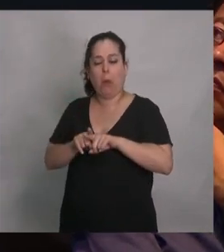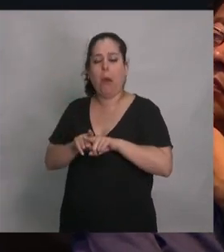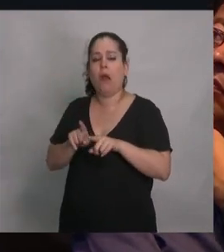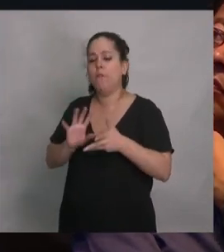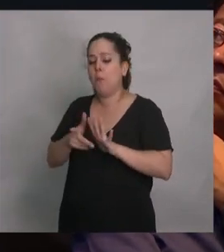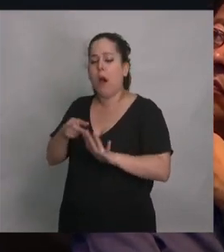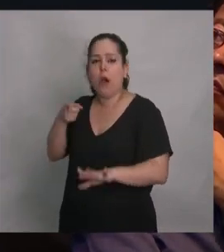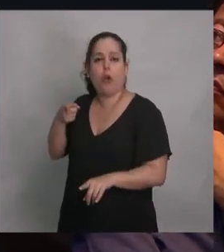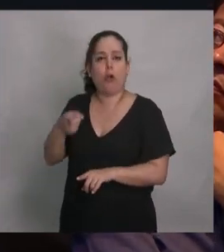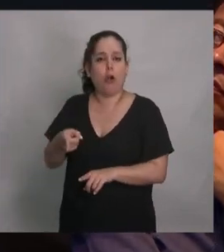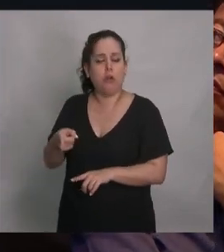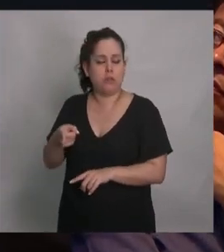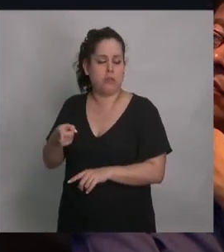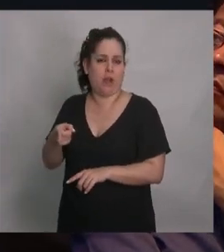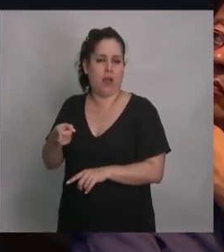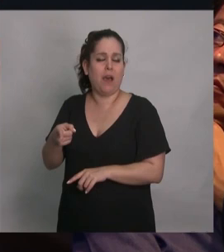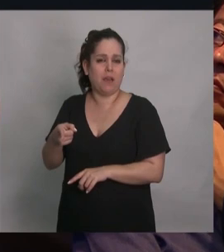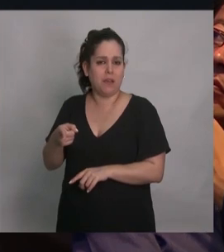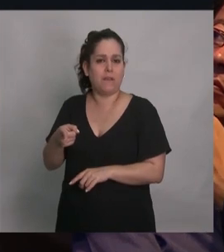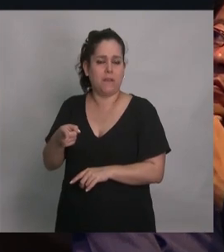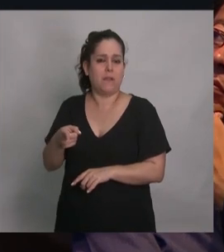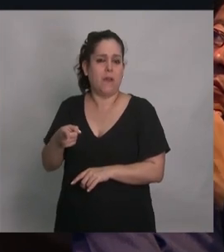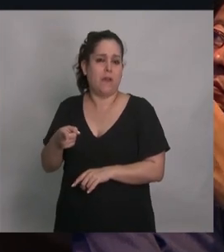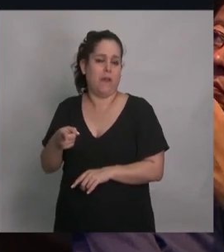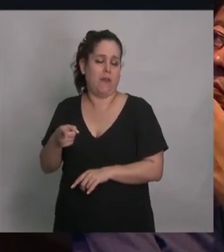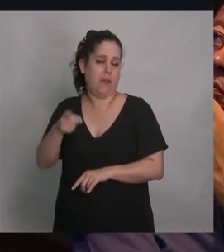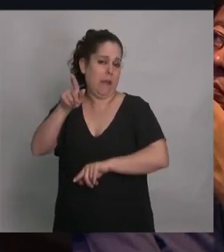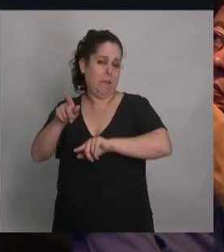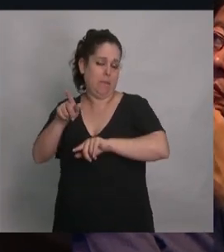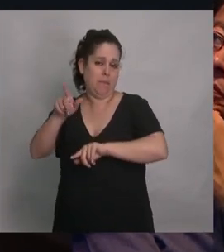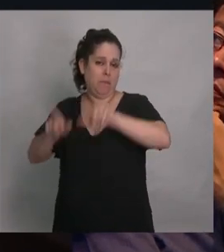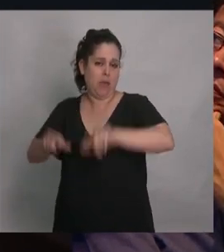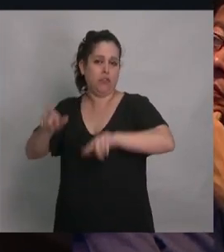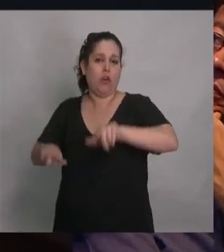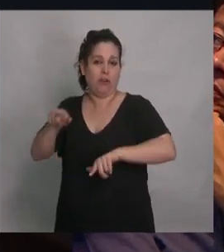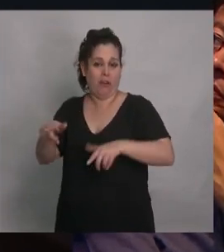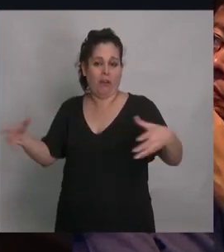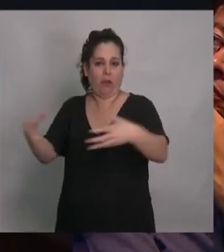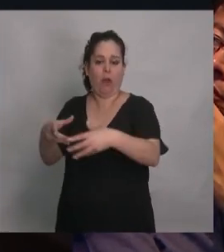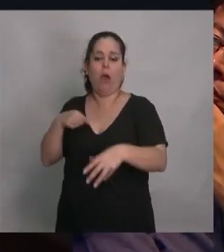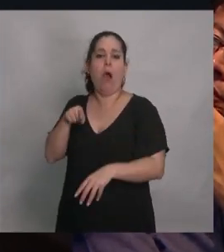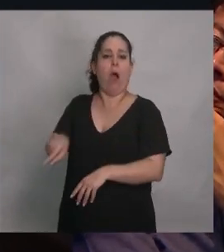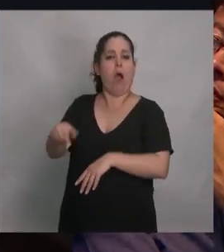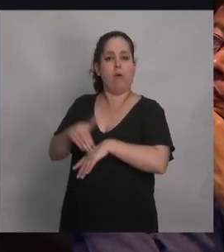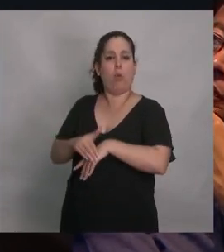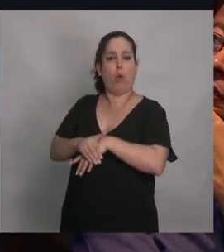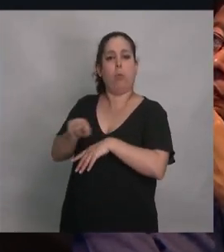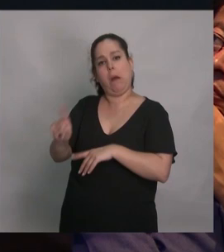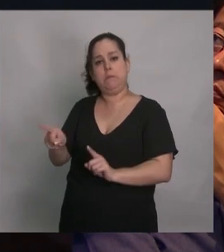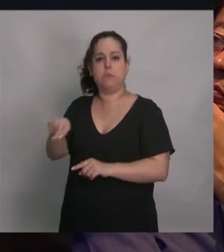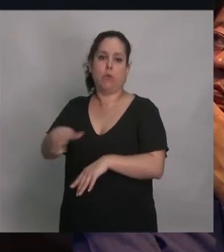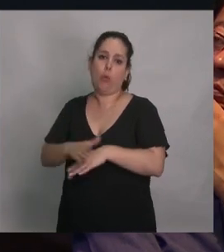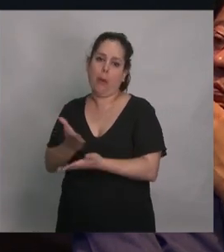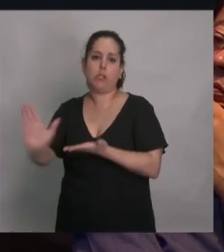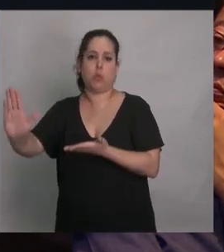apuntados, los que están mirados como culpables de esa exclusión. Entonces, yo creo que